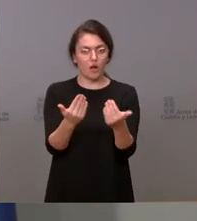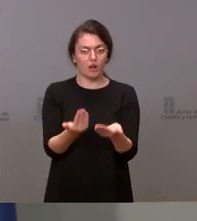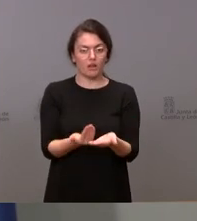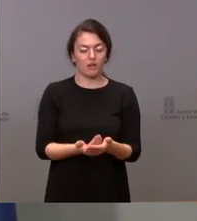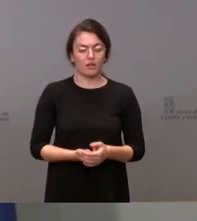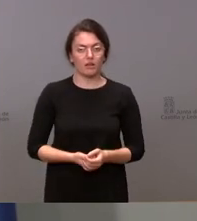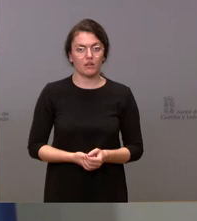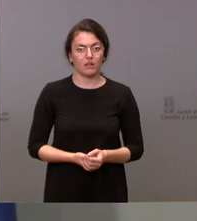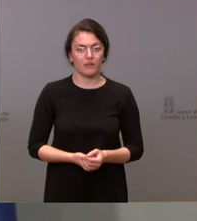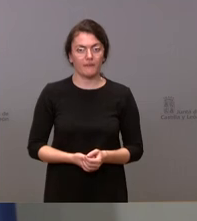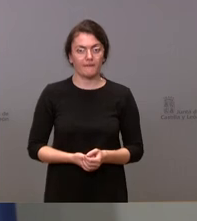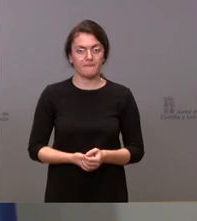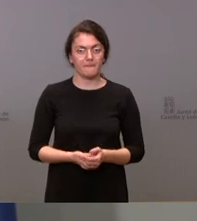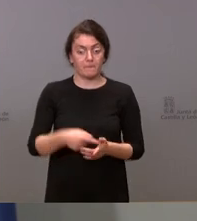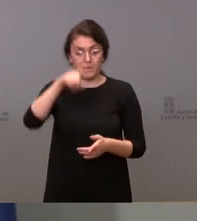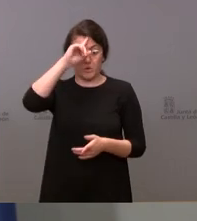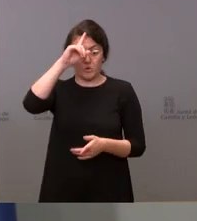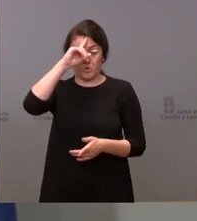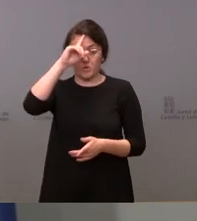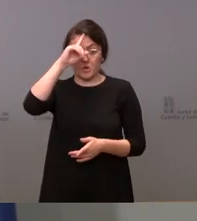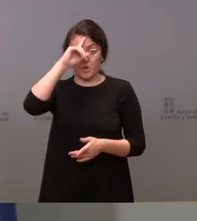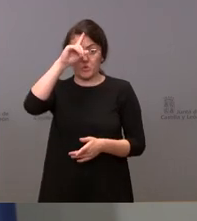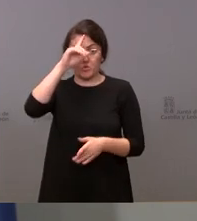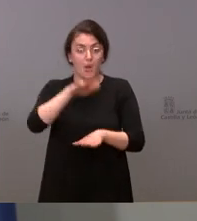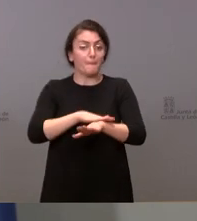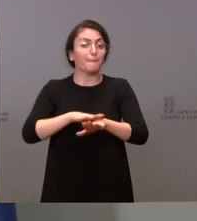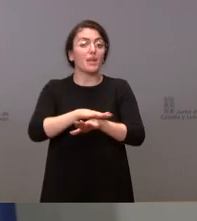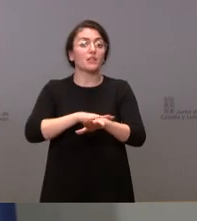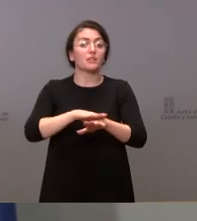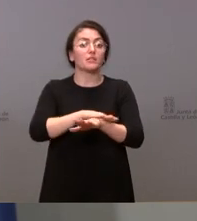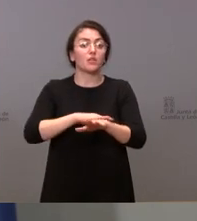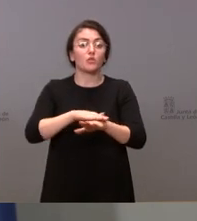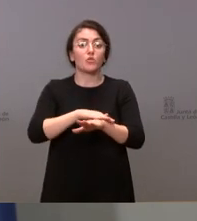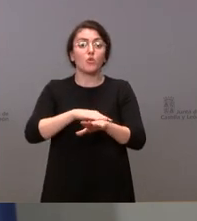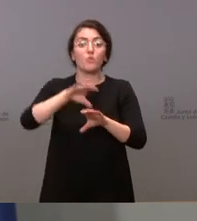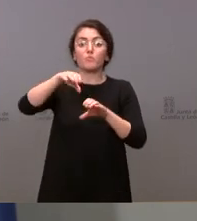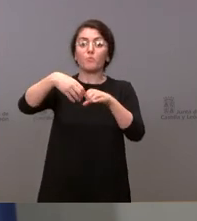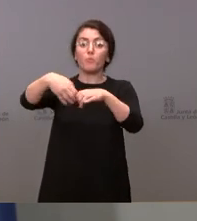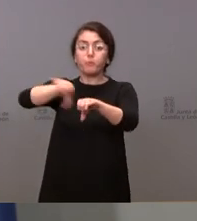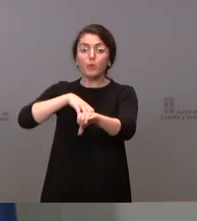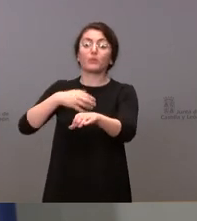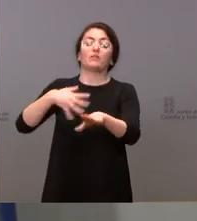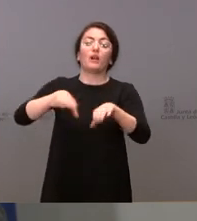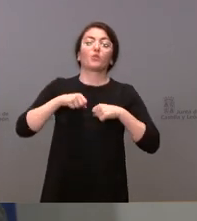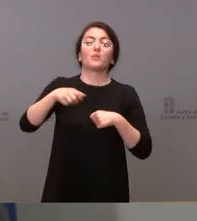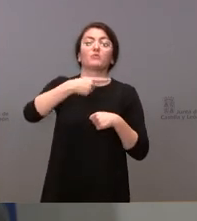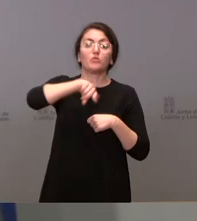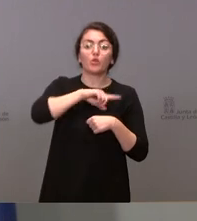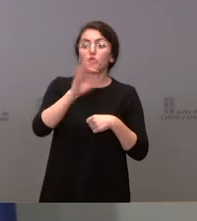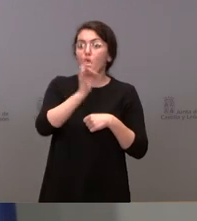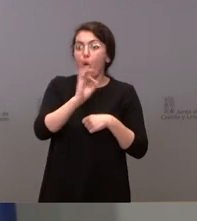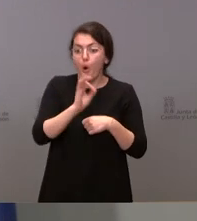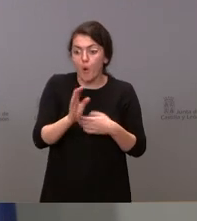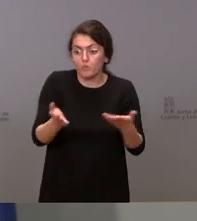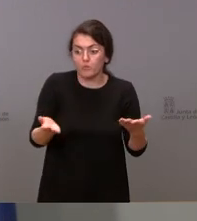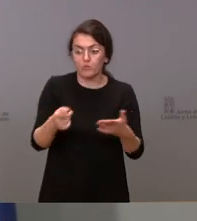sé, no sé qué ministerio es el que va a descentralizar o qué nuevo organismo, o si solo vamos a descentralizar lo nuevo, ¿qué? Pero quien ha